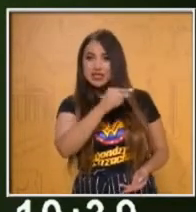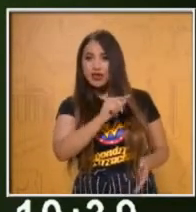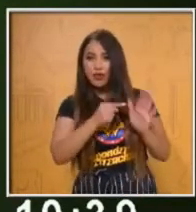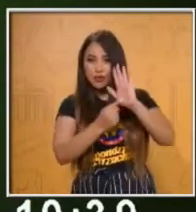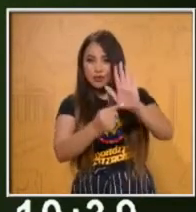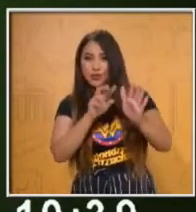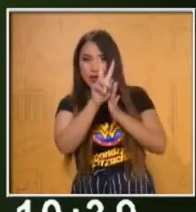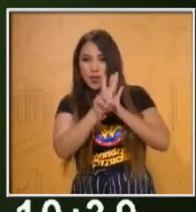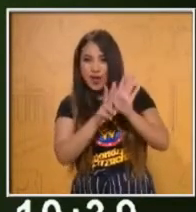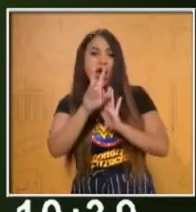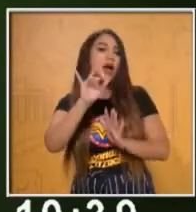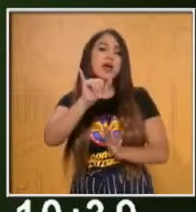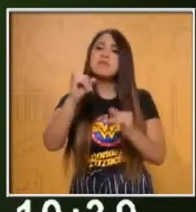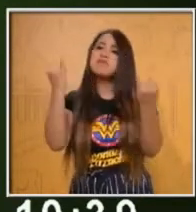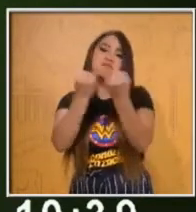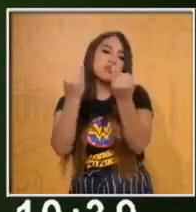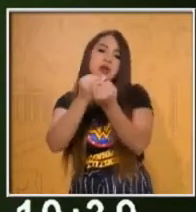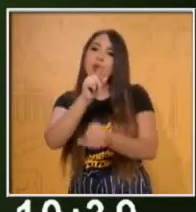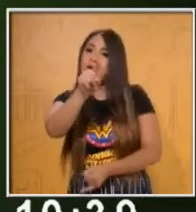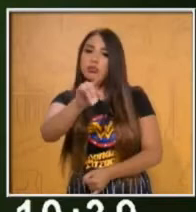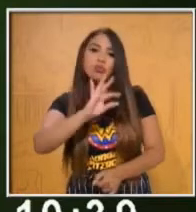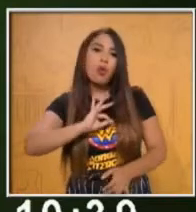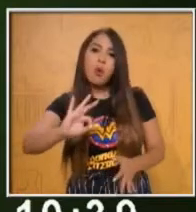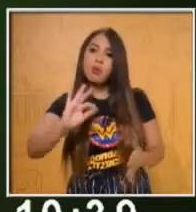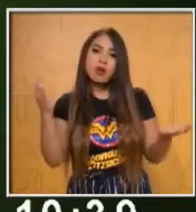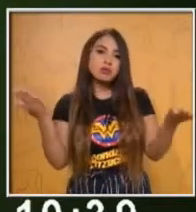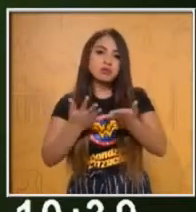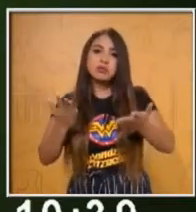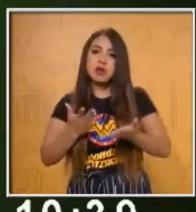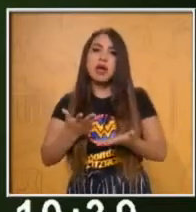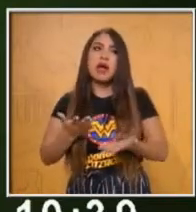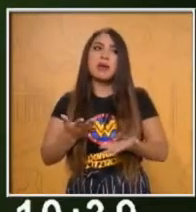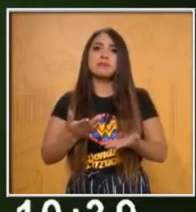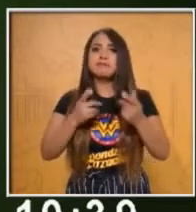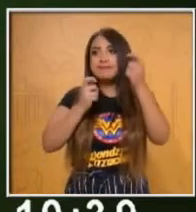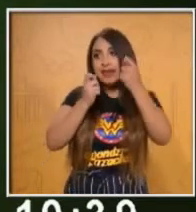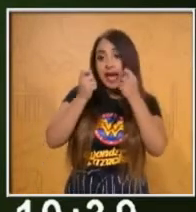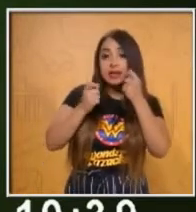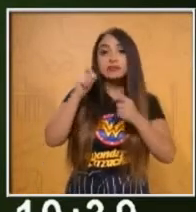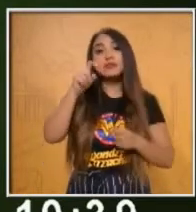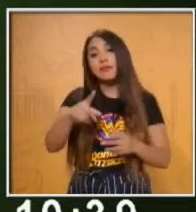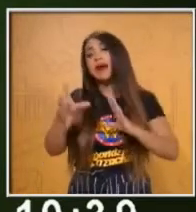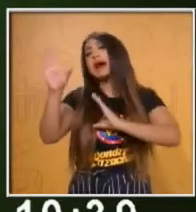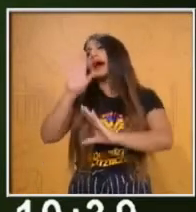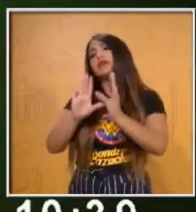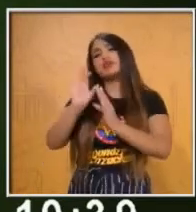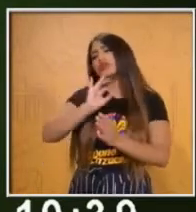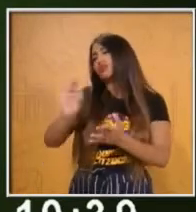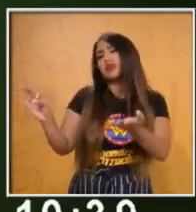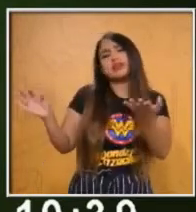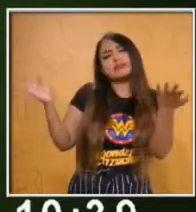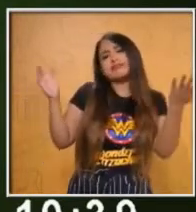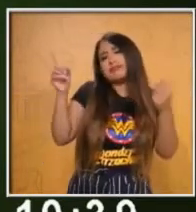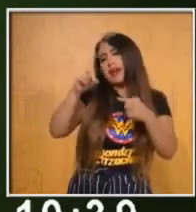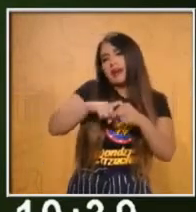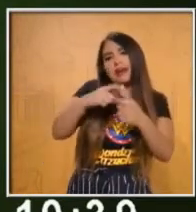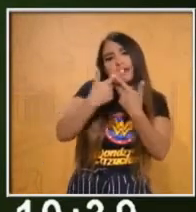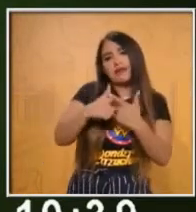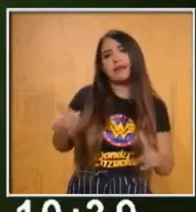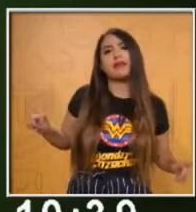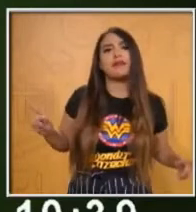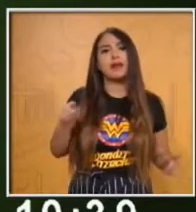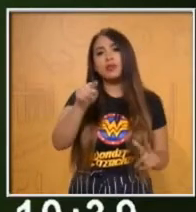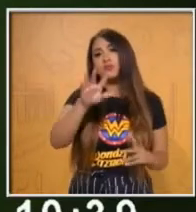y hacerlo como él. E incluso hacerlo con una entonación de canción, ¿verdad, maestra Blandi? Así es, porque tú puedes